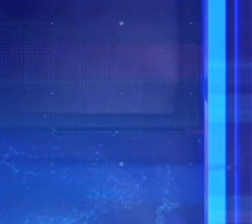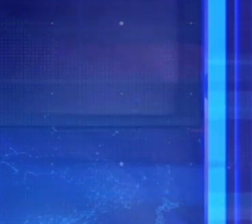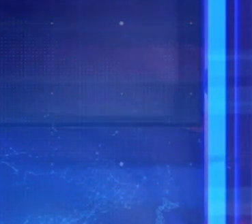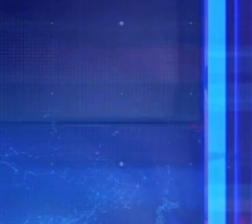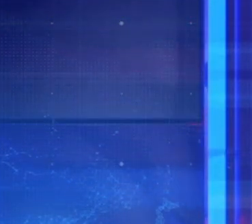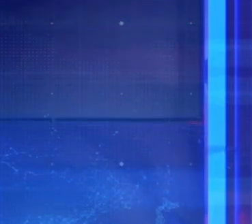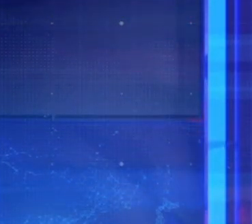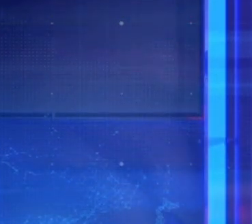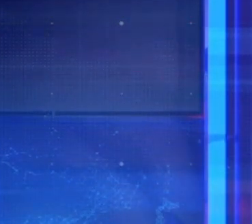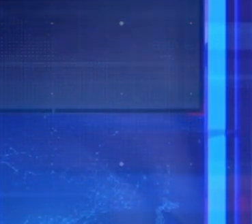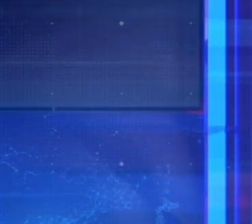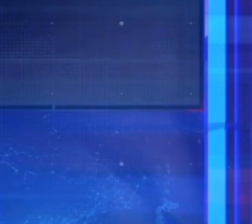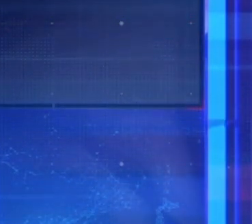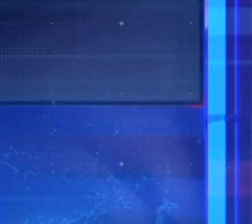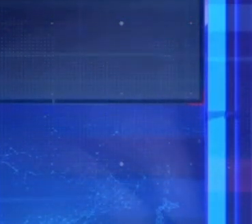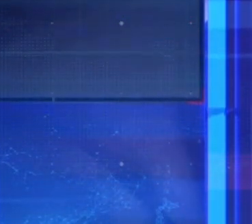cardíaco i